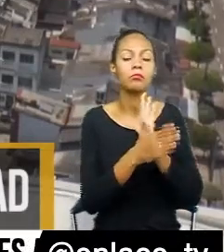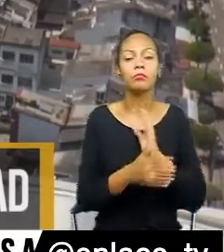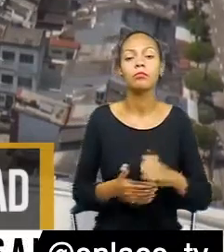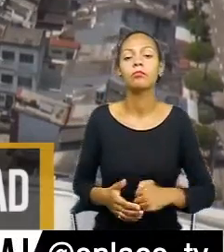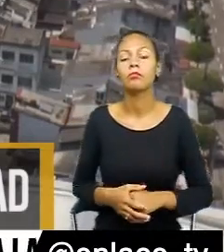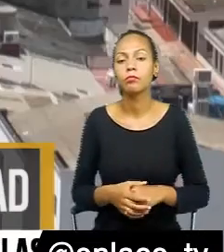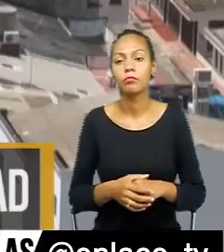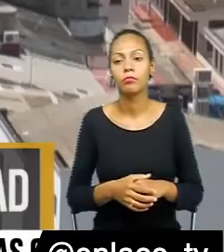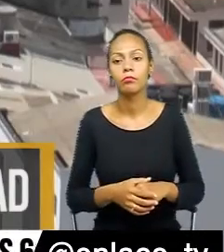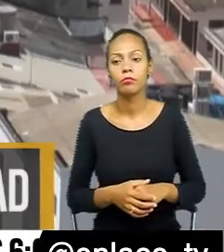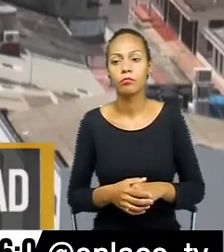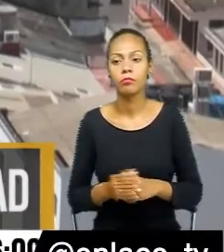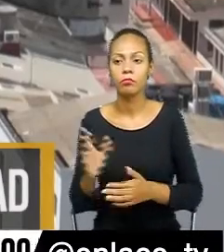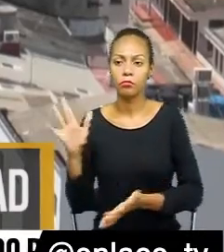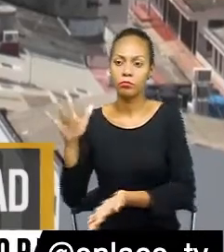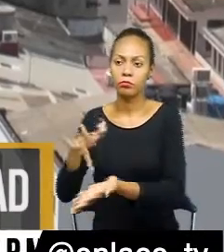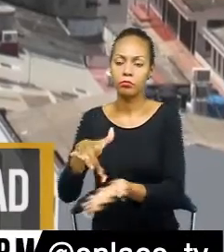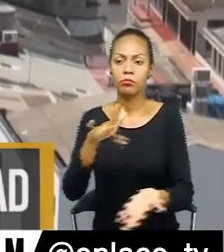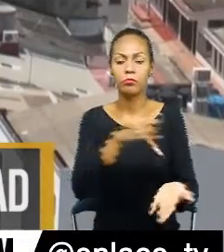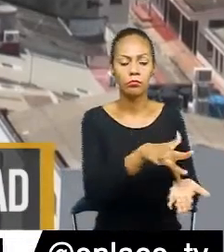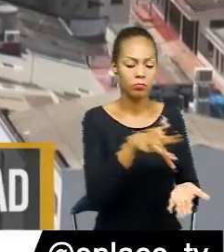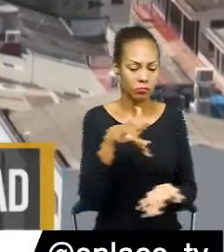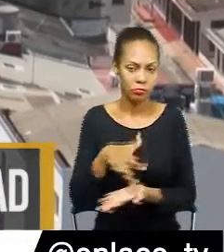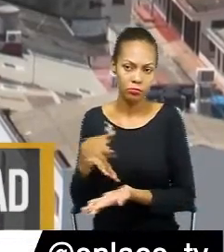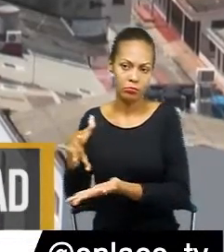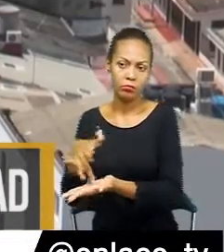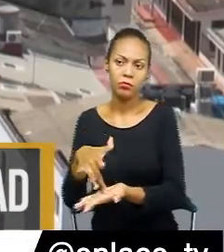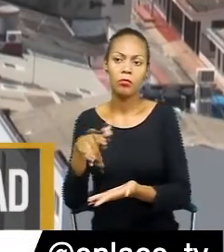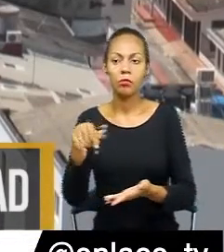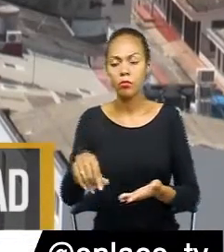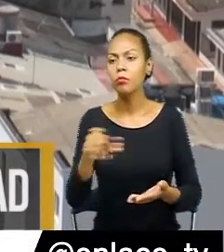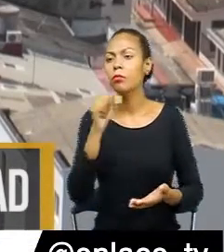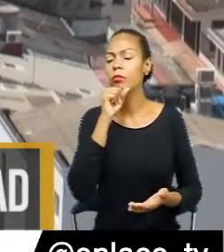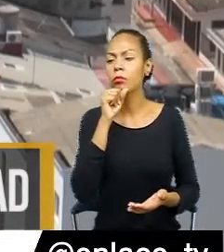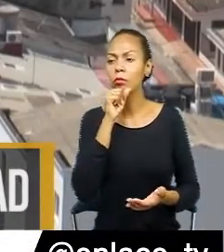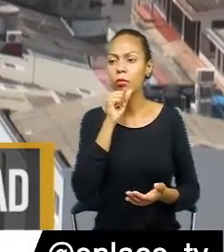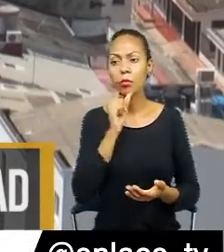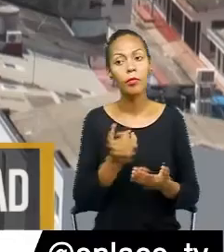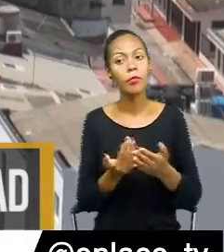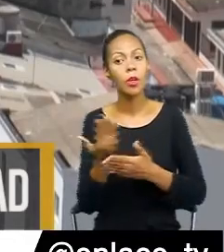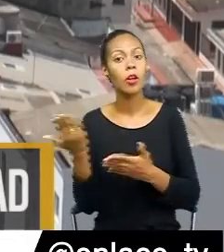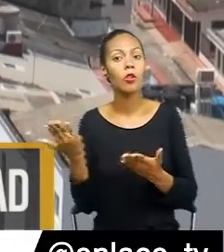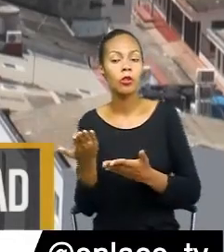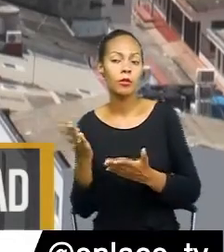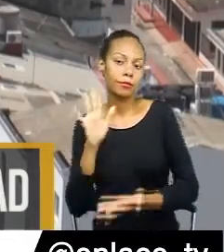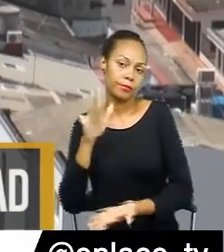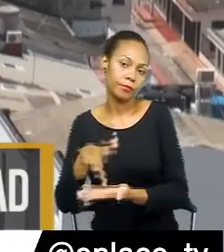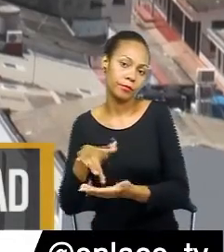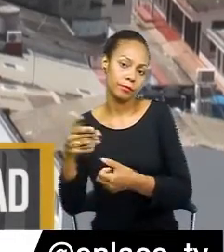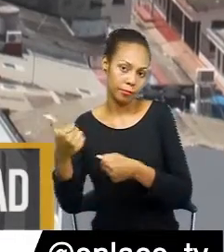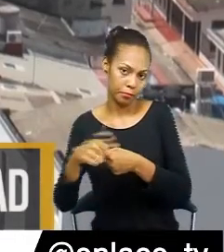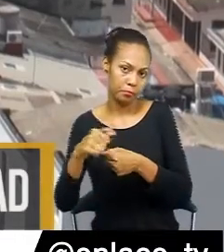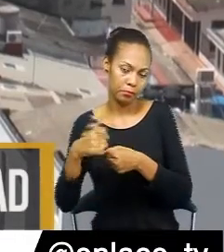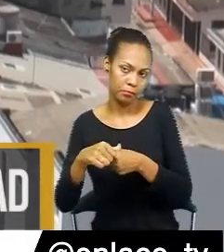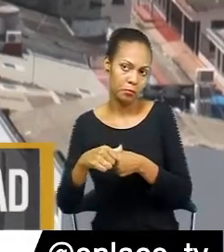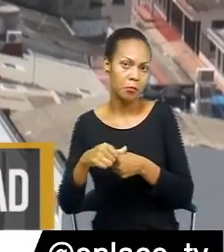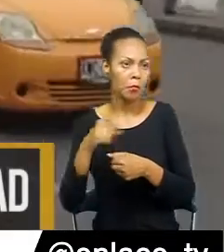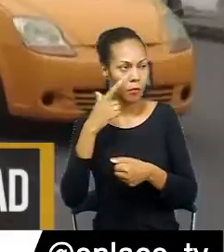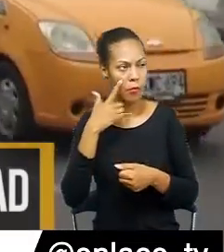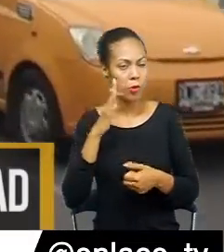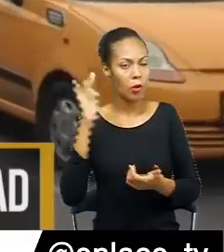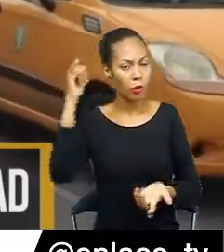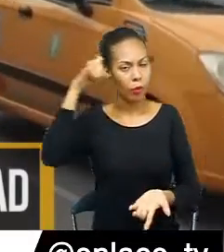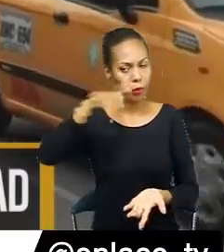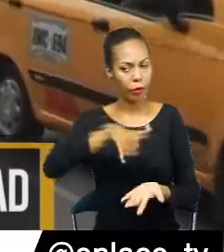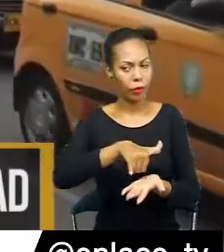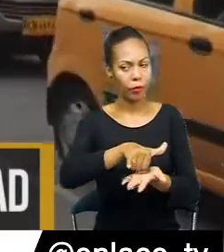una visita a varios sectores de la ciudad, iniciando con Ecopetrol. Ellos llegan el primer vuelo, si Dios quiere. Ayer